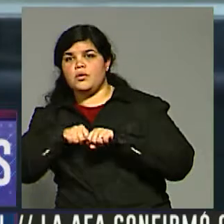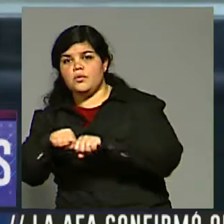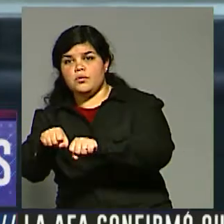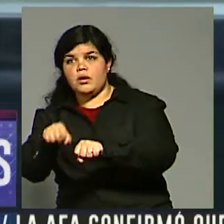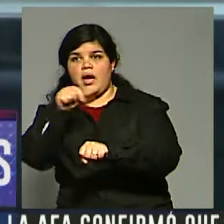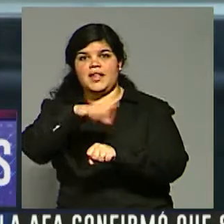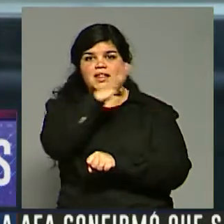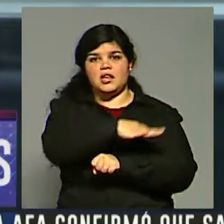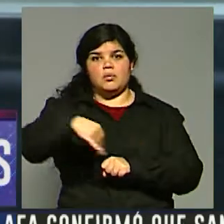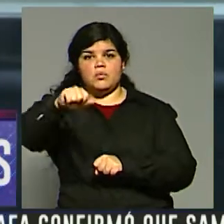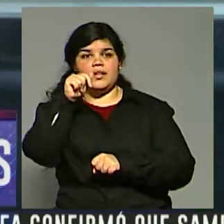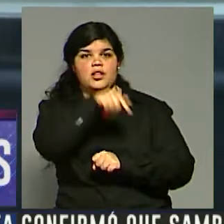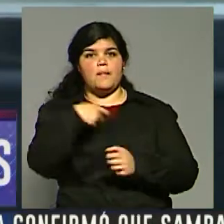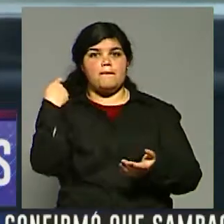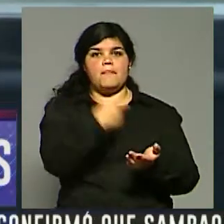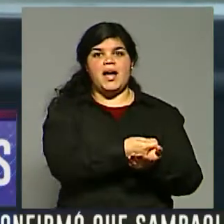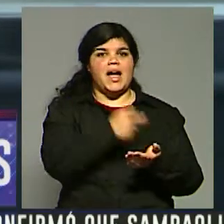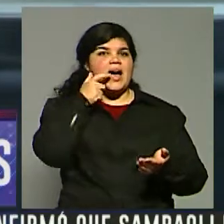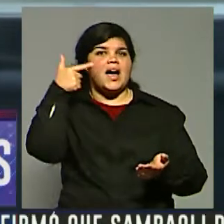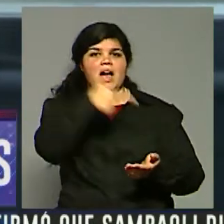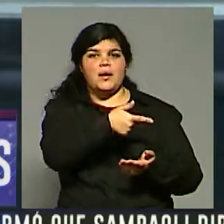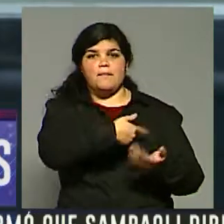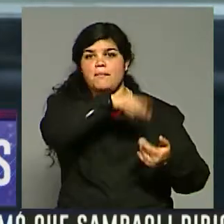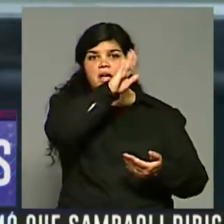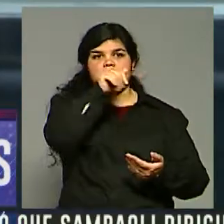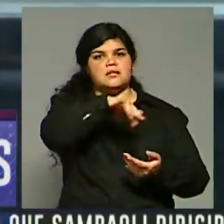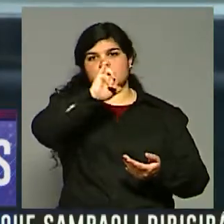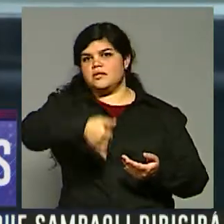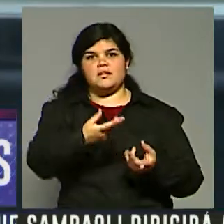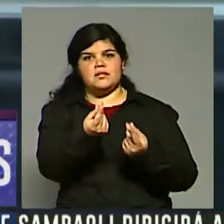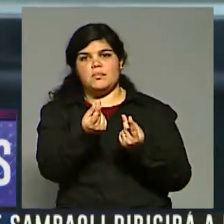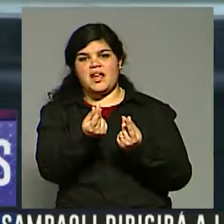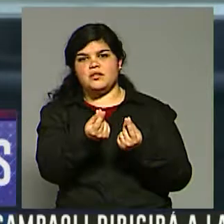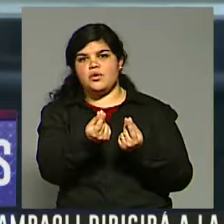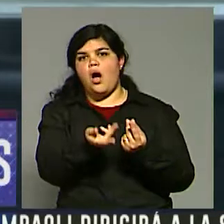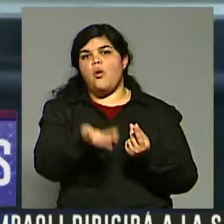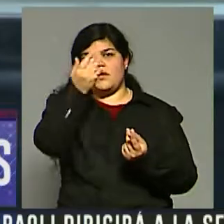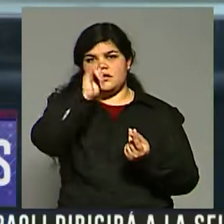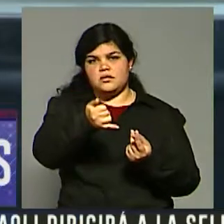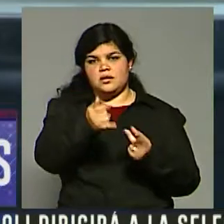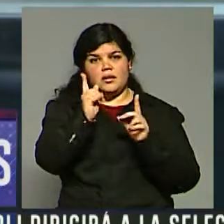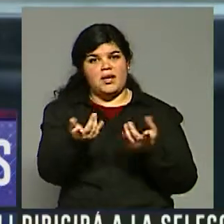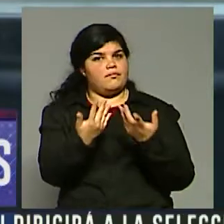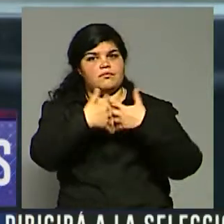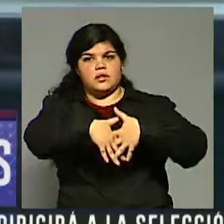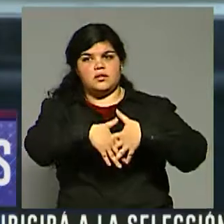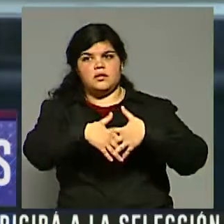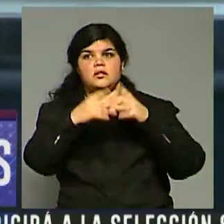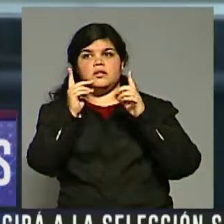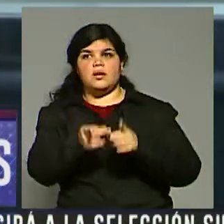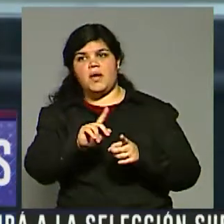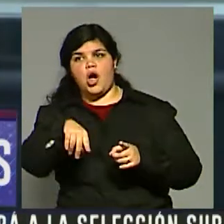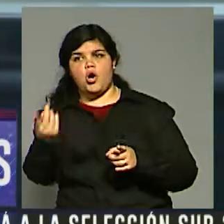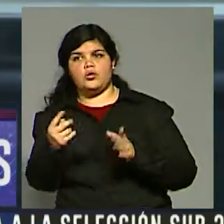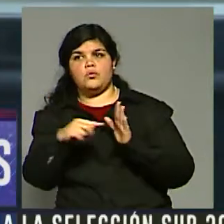transporte, al pagar más combustible, tiene que aumentar los precios de ese producto. A todo esto también se le suma el otro componente,